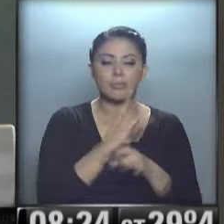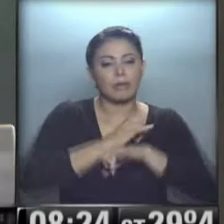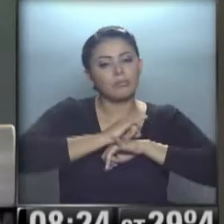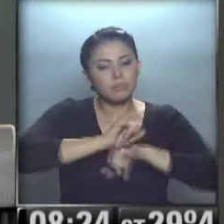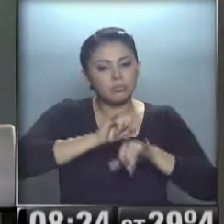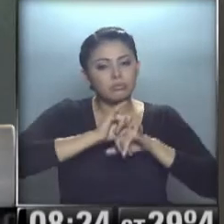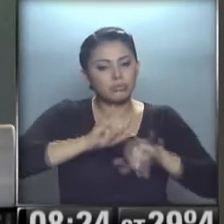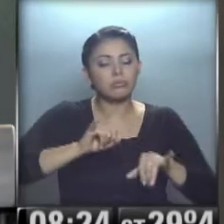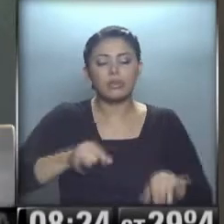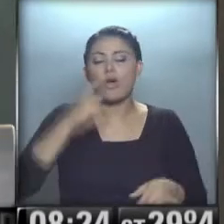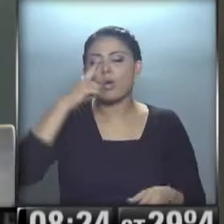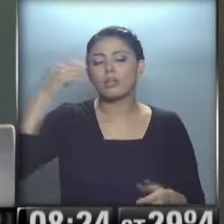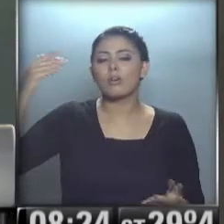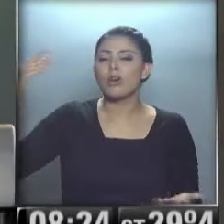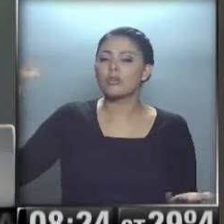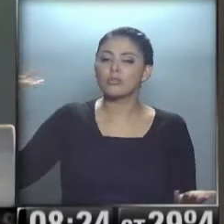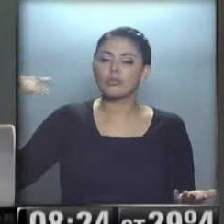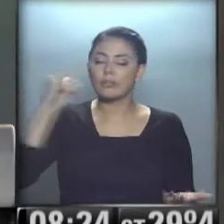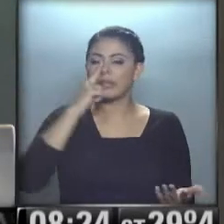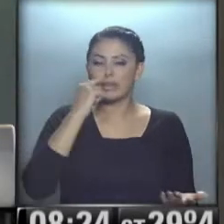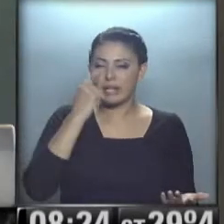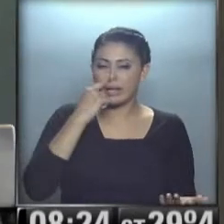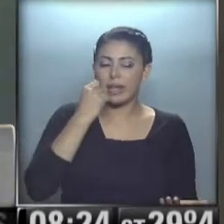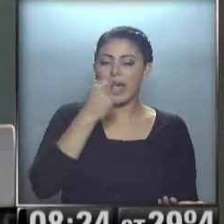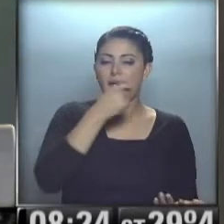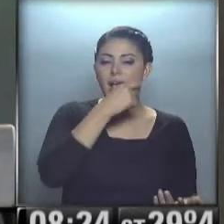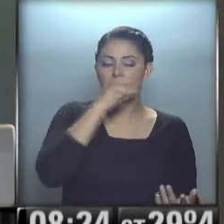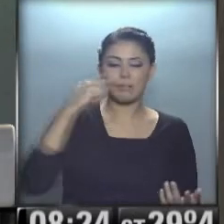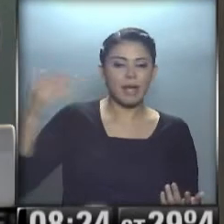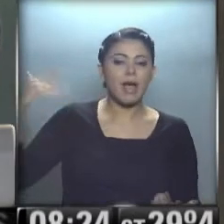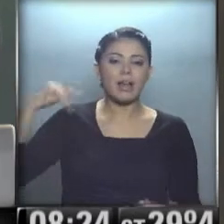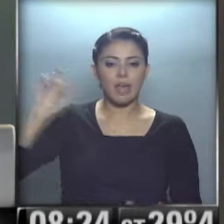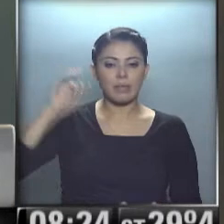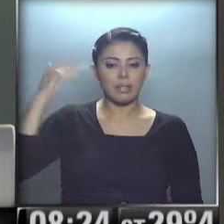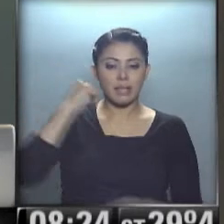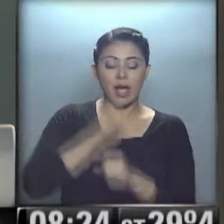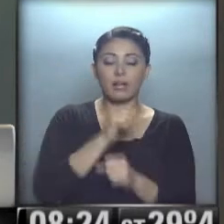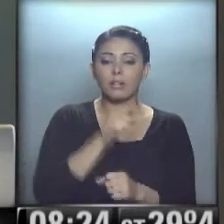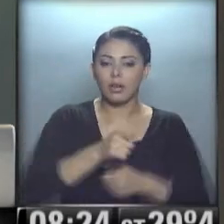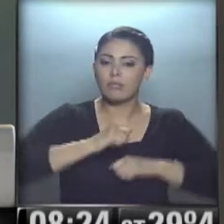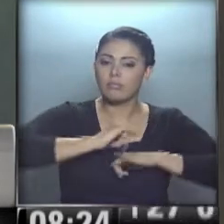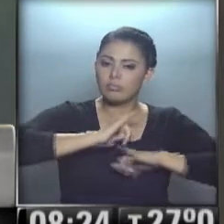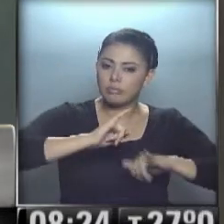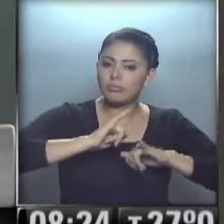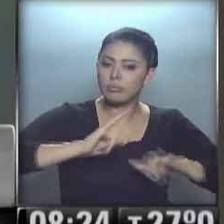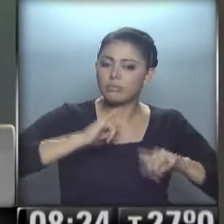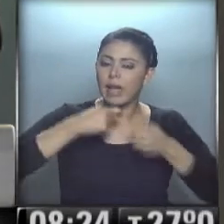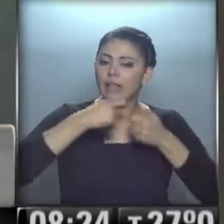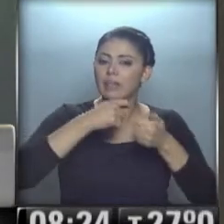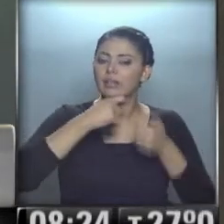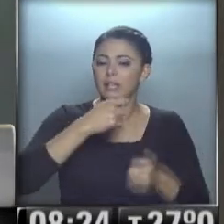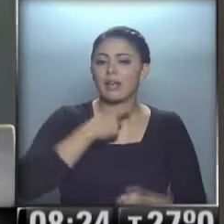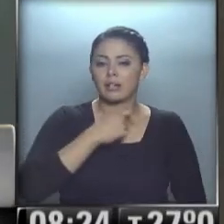en los últimos días, en las últimas semanas, en los últimos meses, una estrategia tendiente a